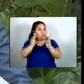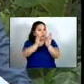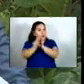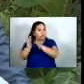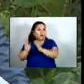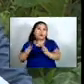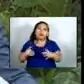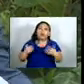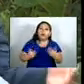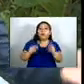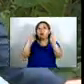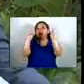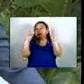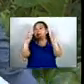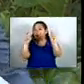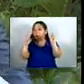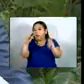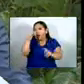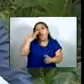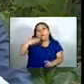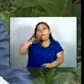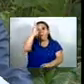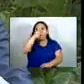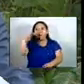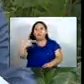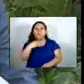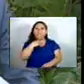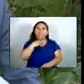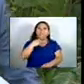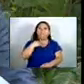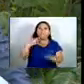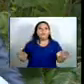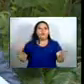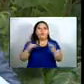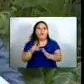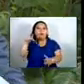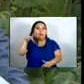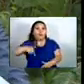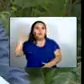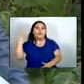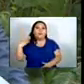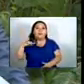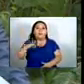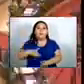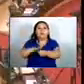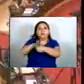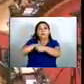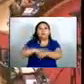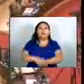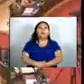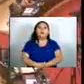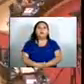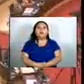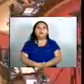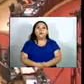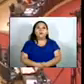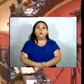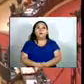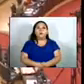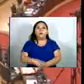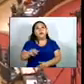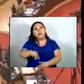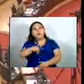situaciones críticas como la que hemos estado viviendo recientemente por COVID-19. Otra de las